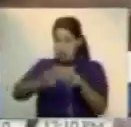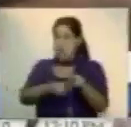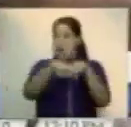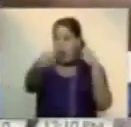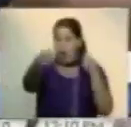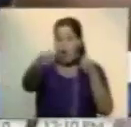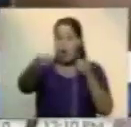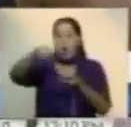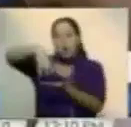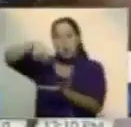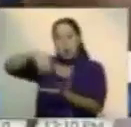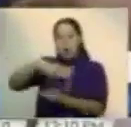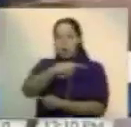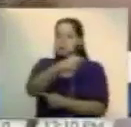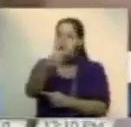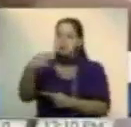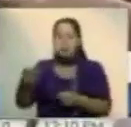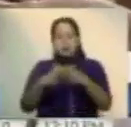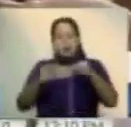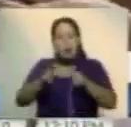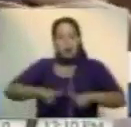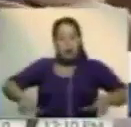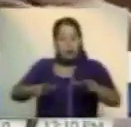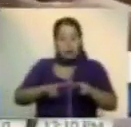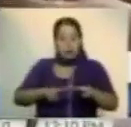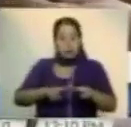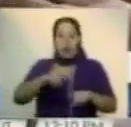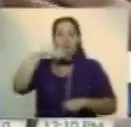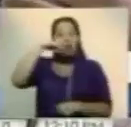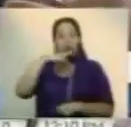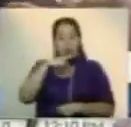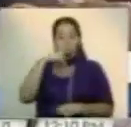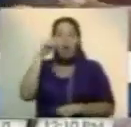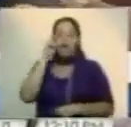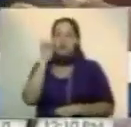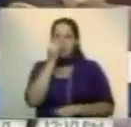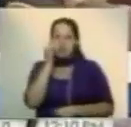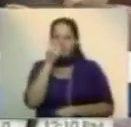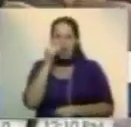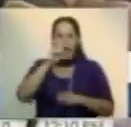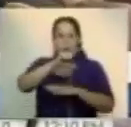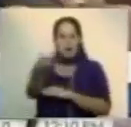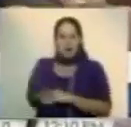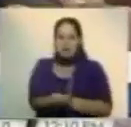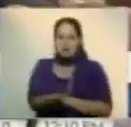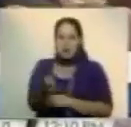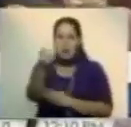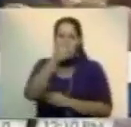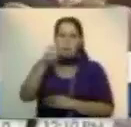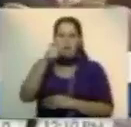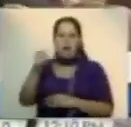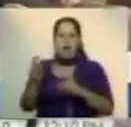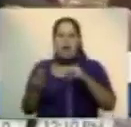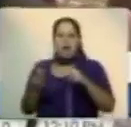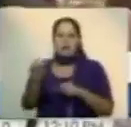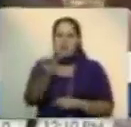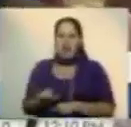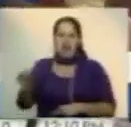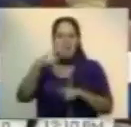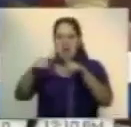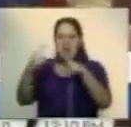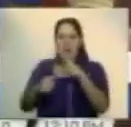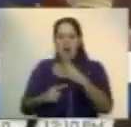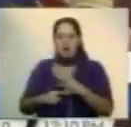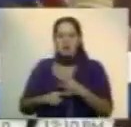con las declaraciones de Urosa Sabino, con las declaraciones, a buscar los videos de Globovisión que hayan en Televen, en Venevisión, en los